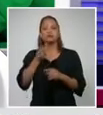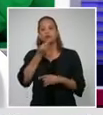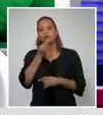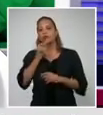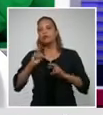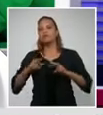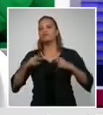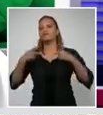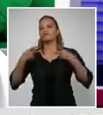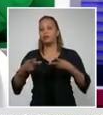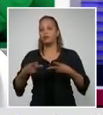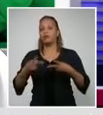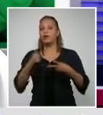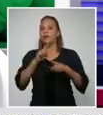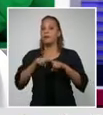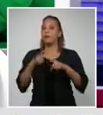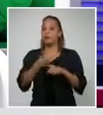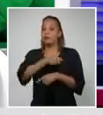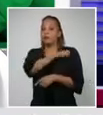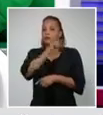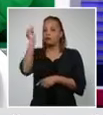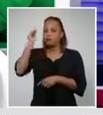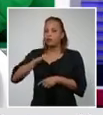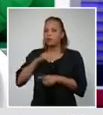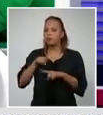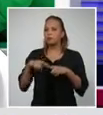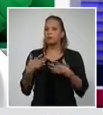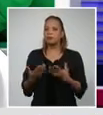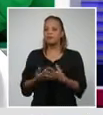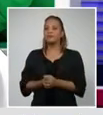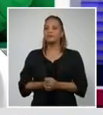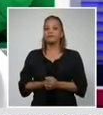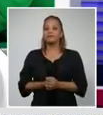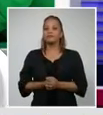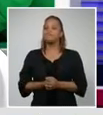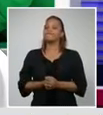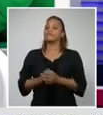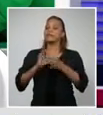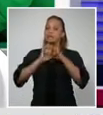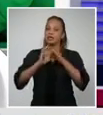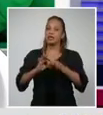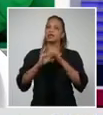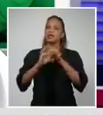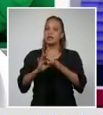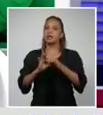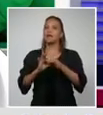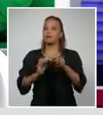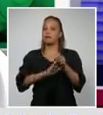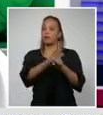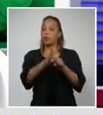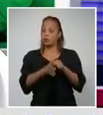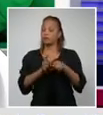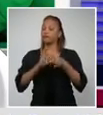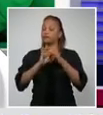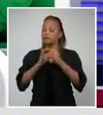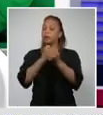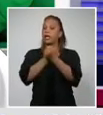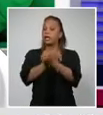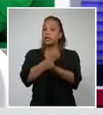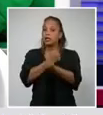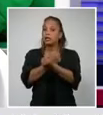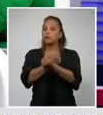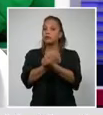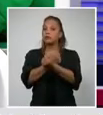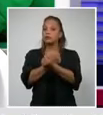porque nuestra población lo conoce, es la gravedad de esta enfermedad, que no se siga